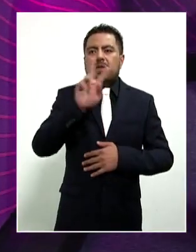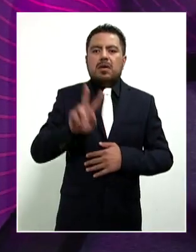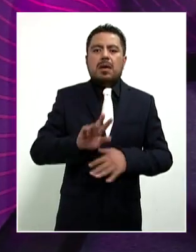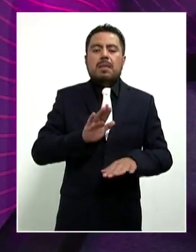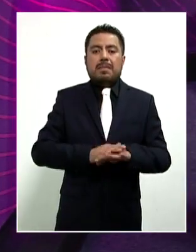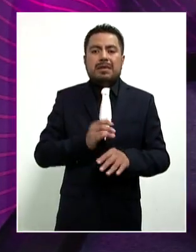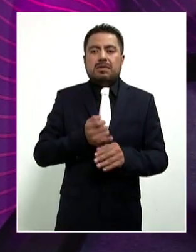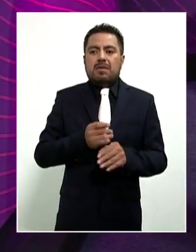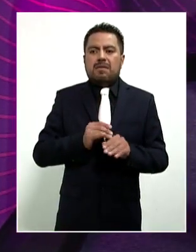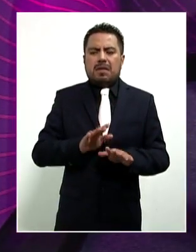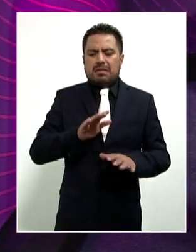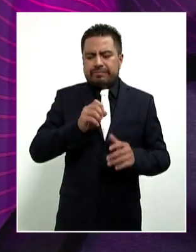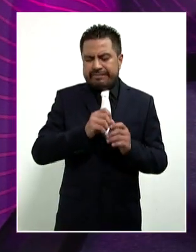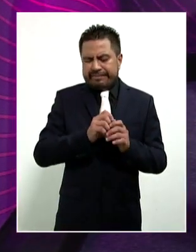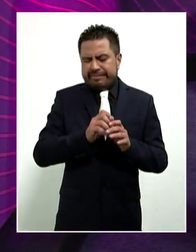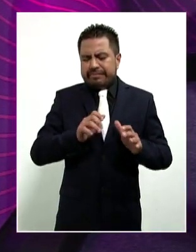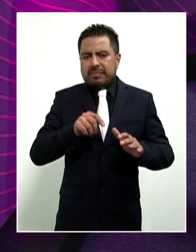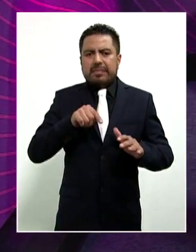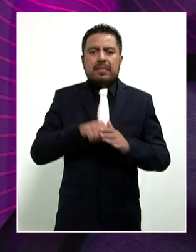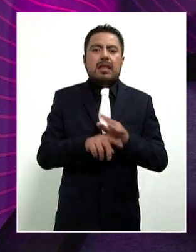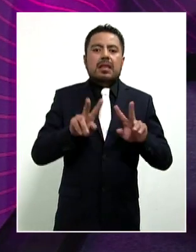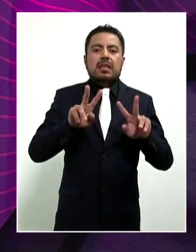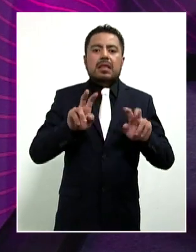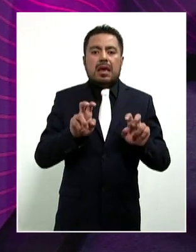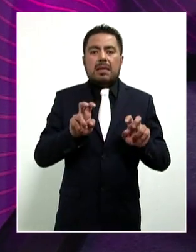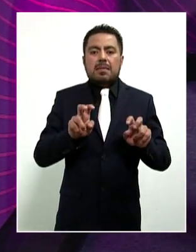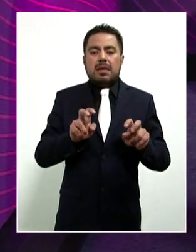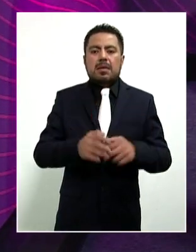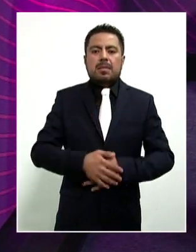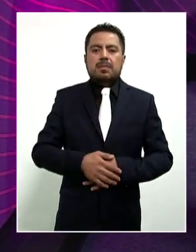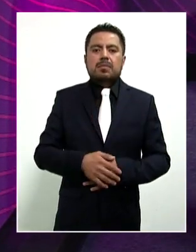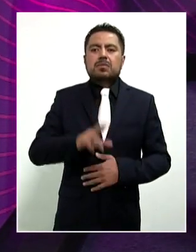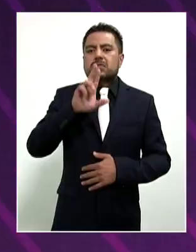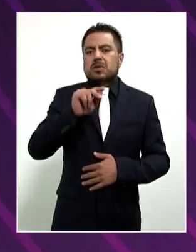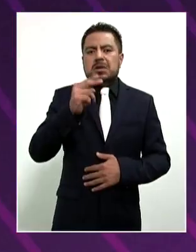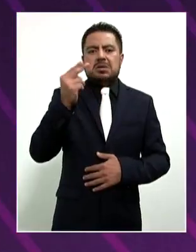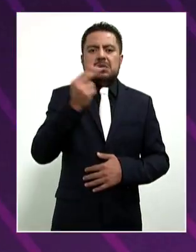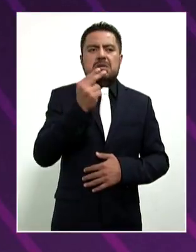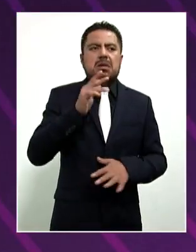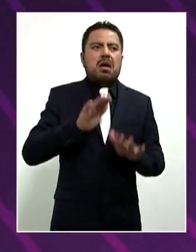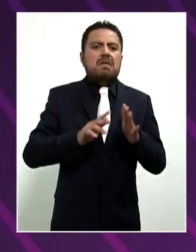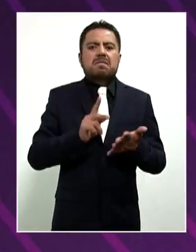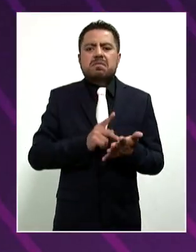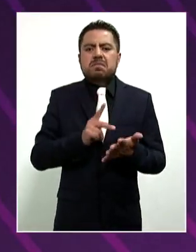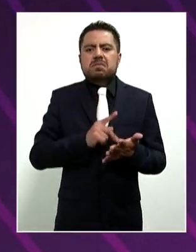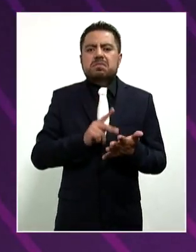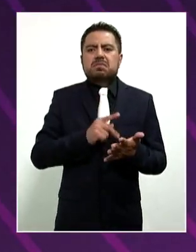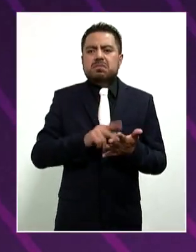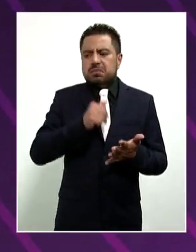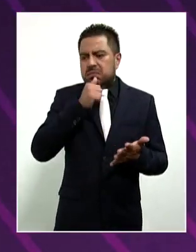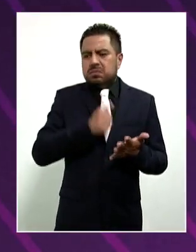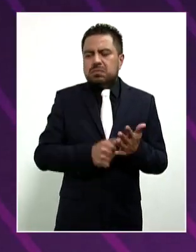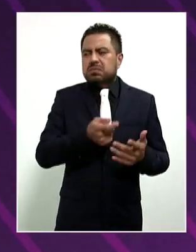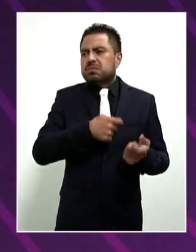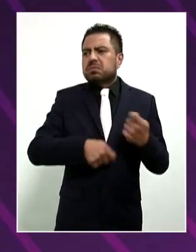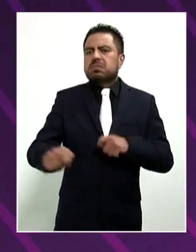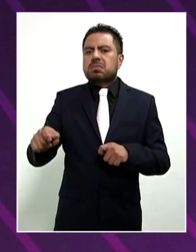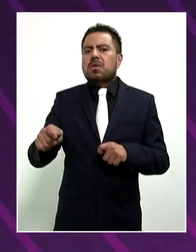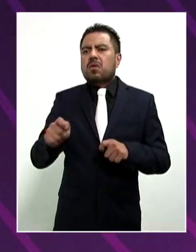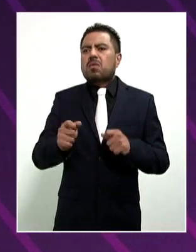una información bastante amplia al respecto del tema y que no requieren muchas veces ser remitidos por tal o